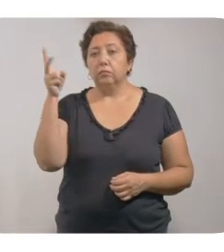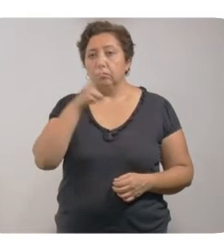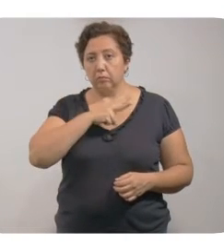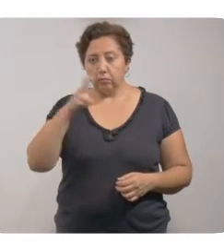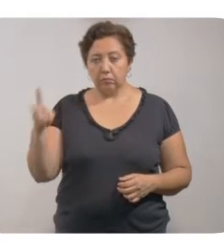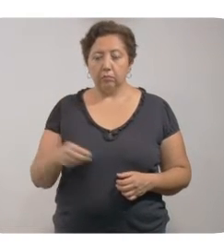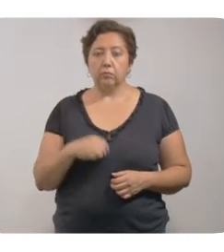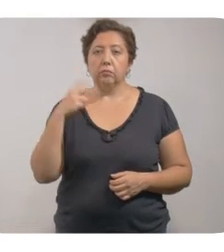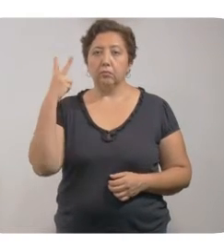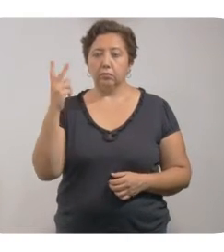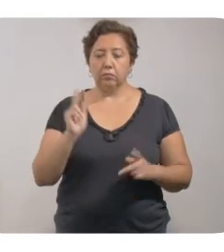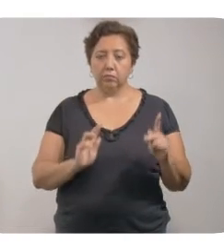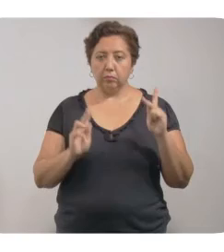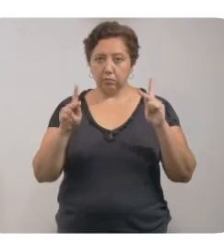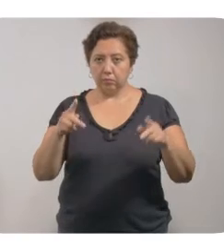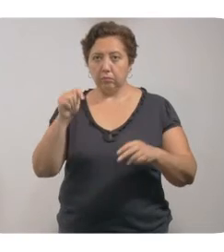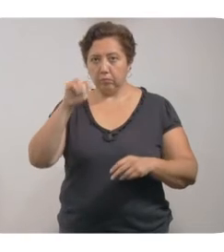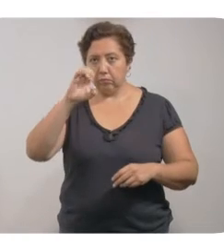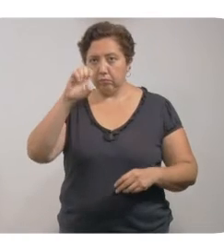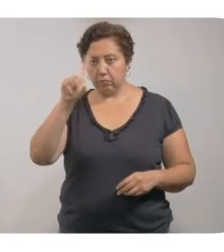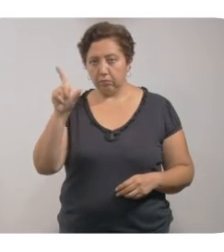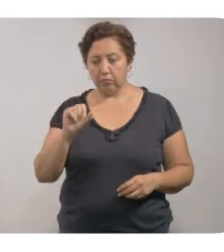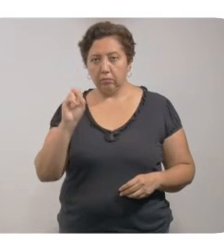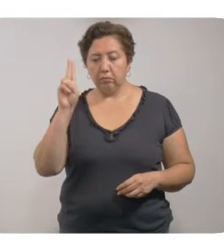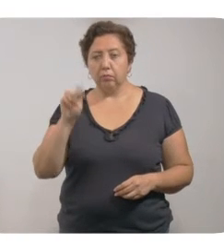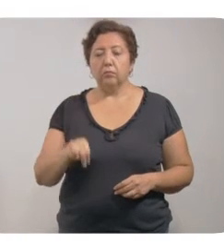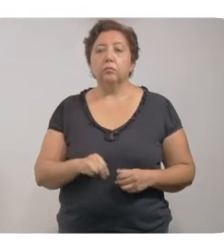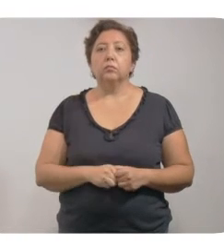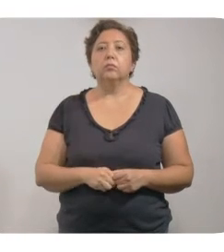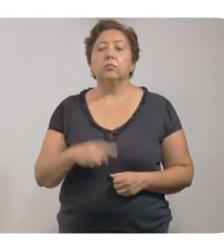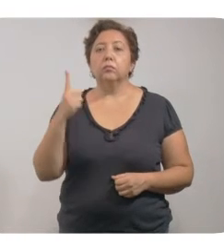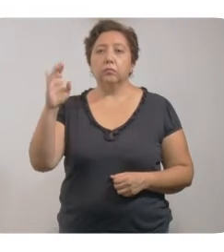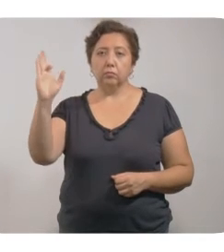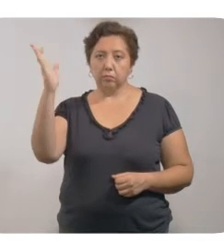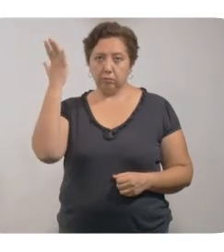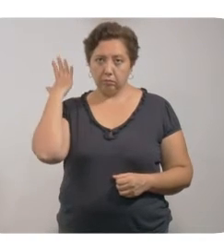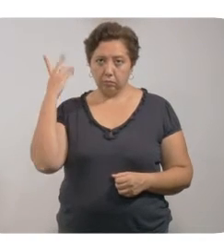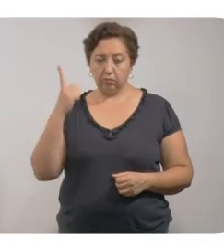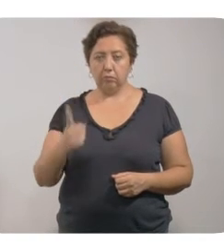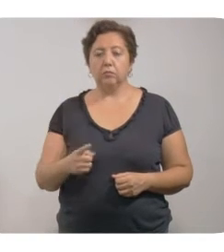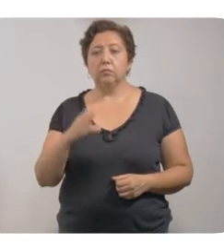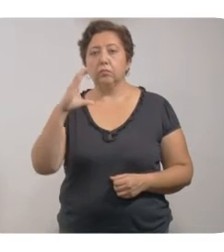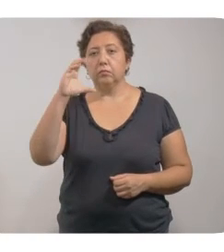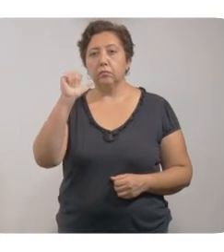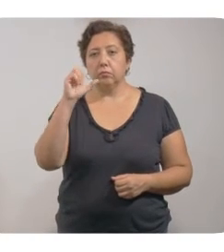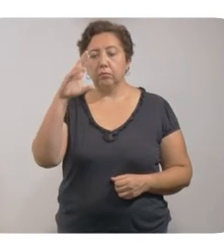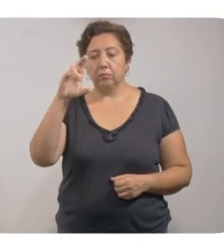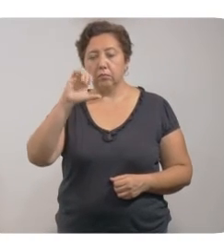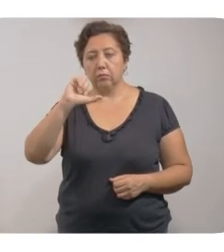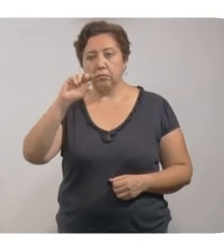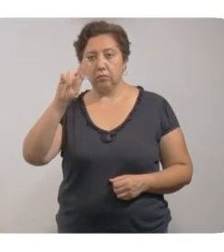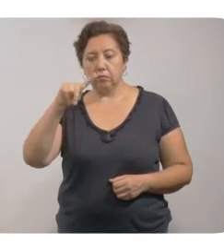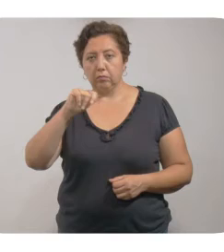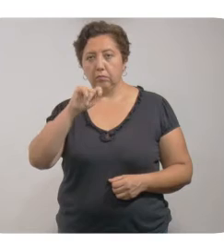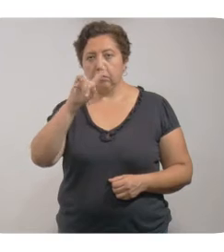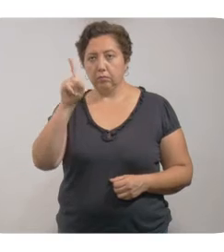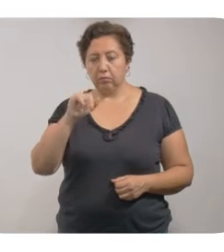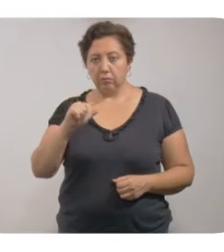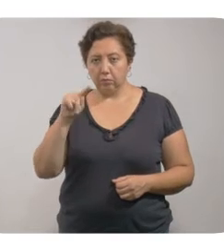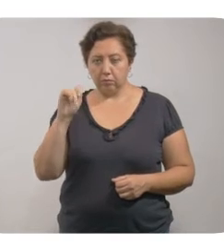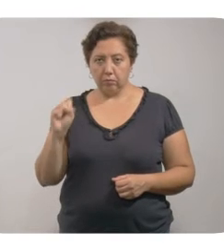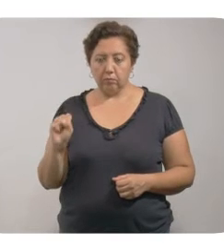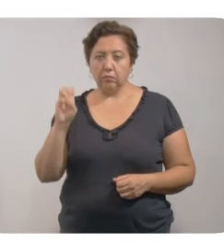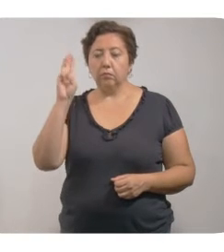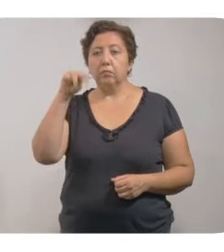valladolid 2 en progreso de emoción it is power un foráneo y una en total en llamas si estás cagua